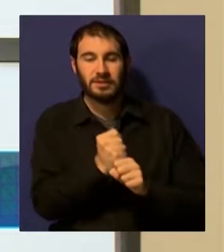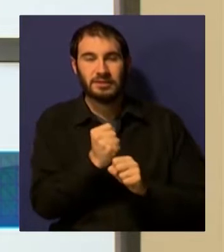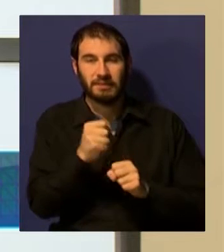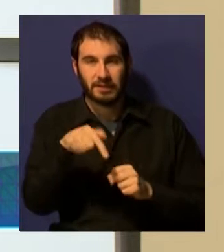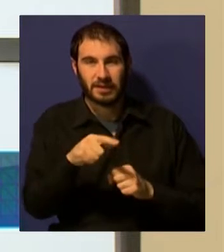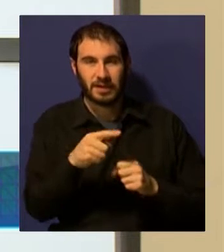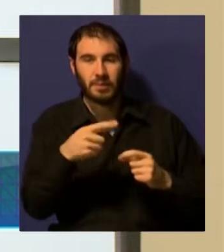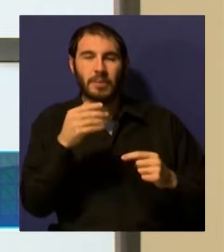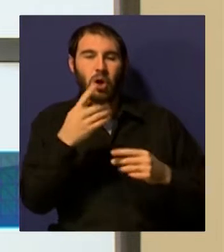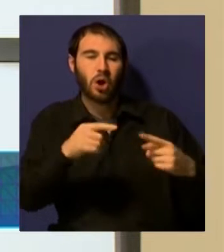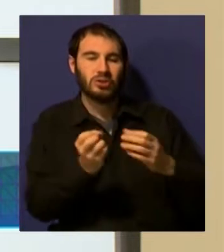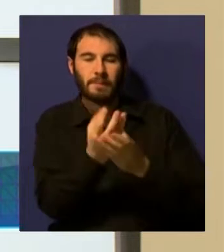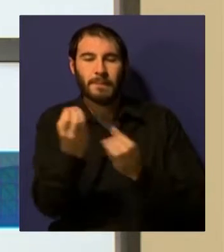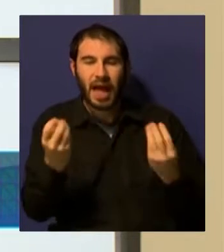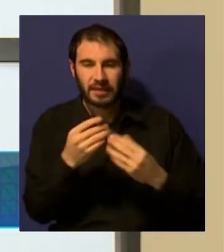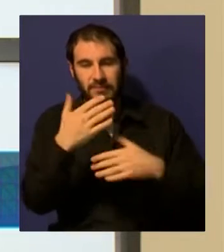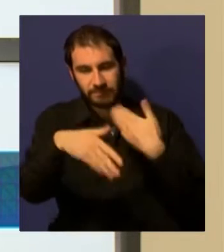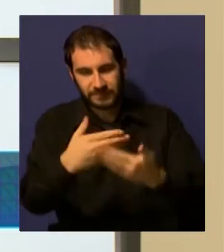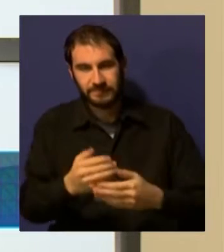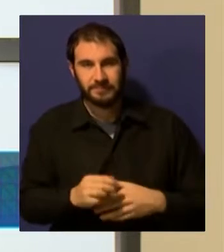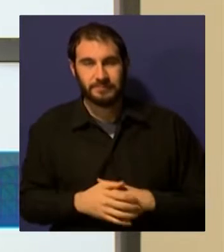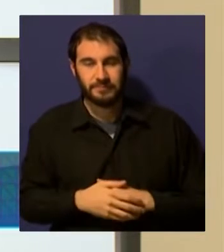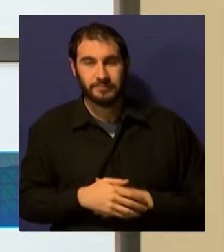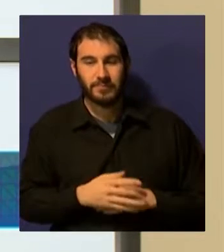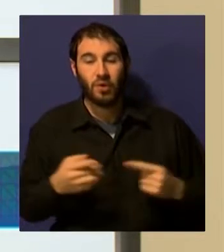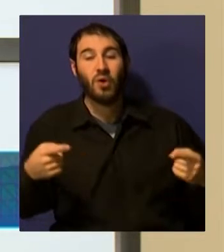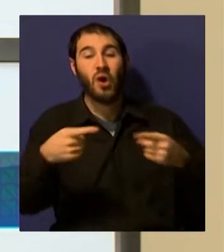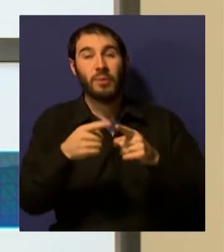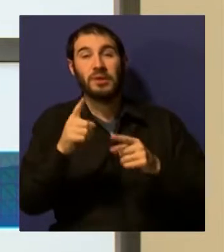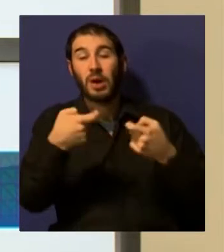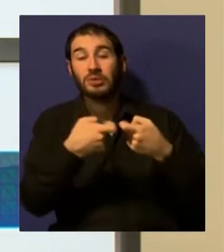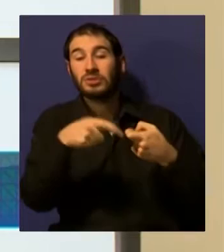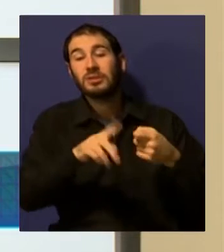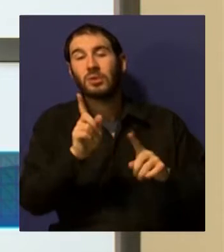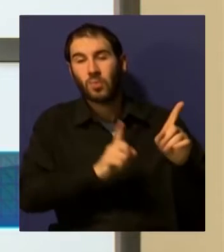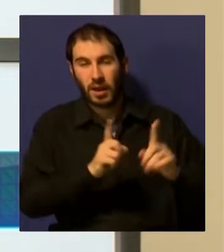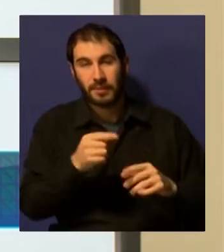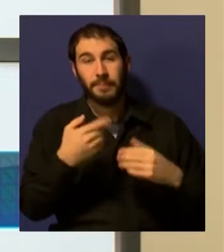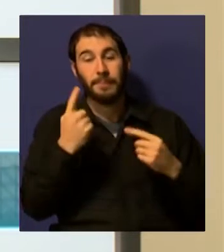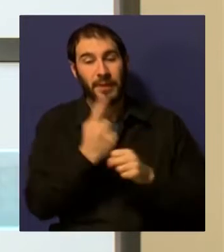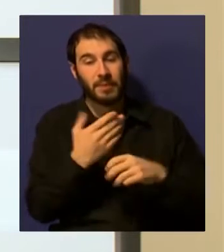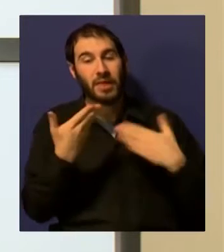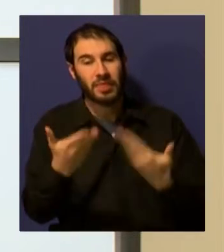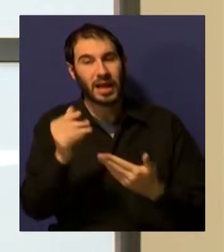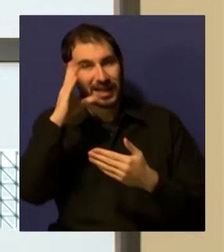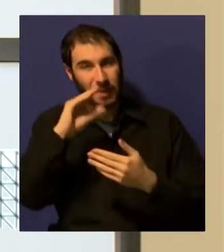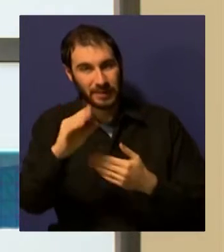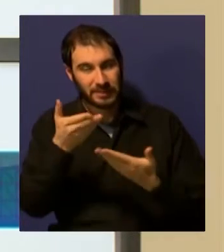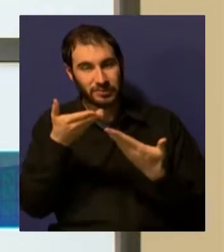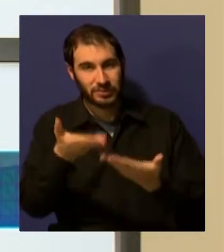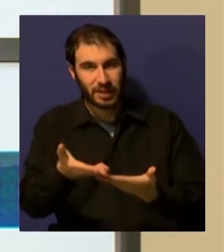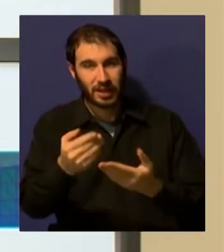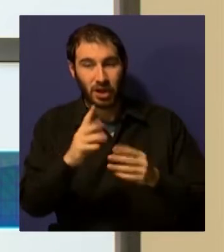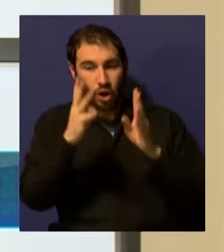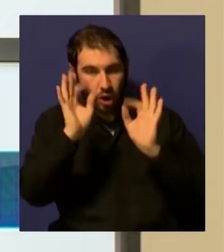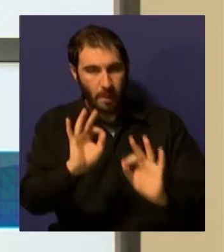lo que es el cultivo, huertas y demás. Entonces, lo que busca esta asociación es brindar una formación